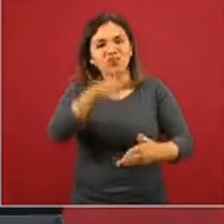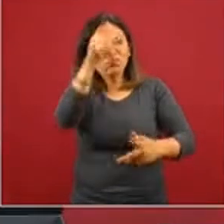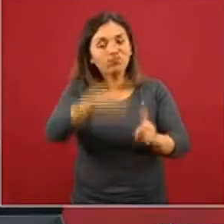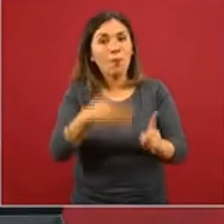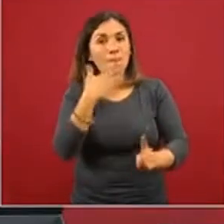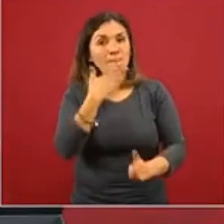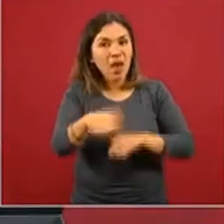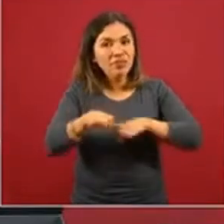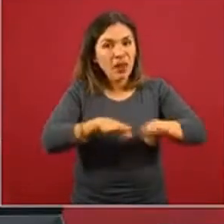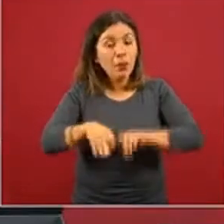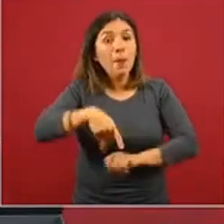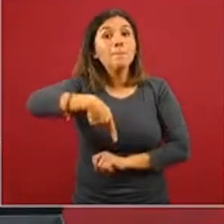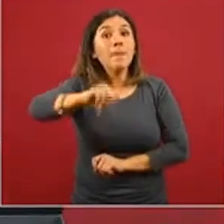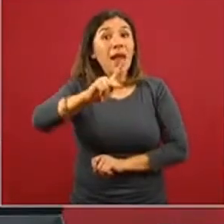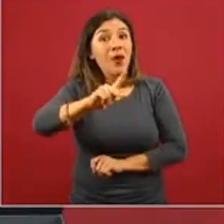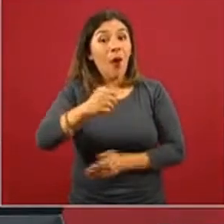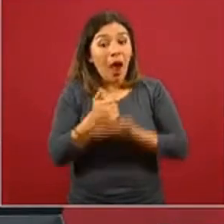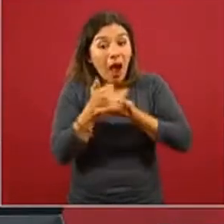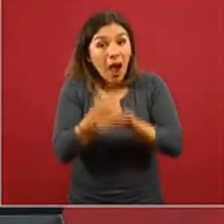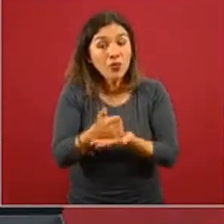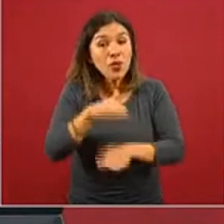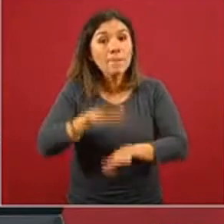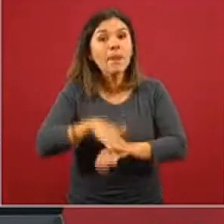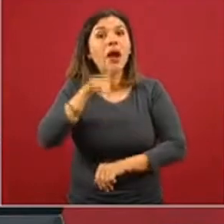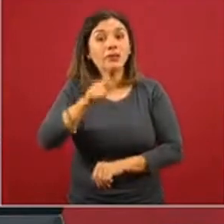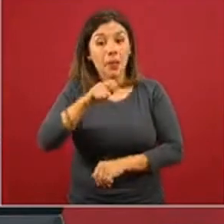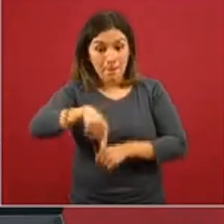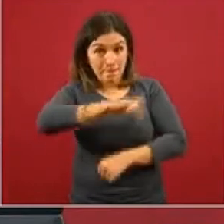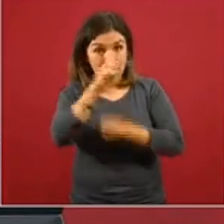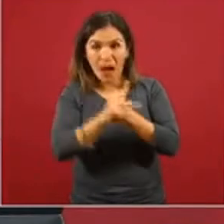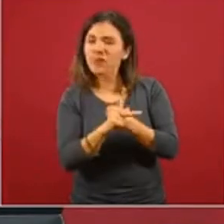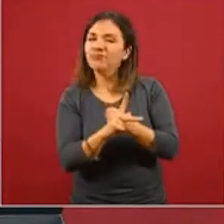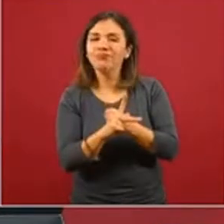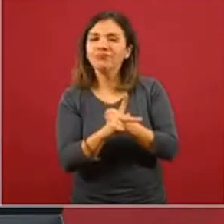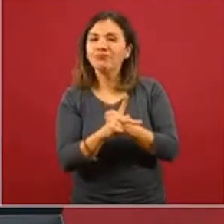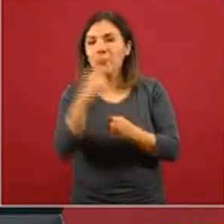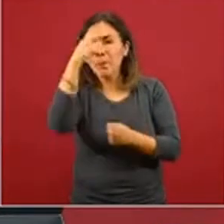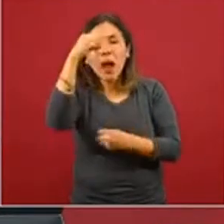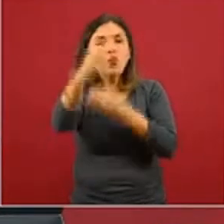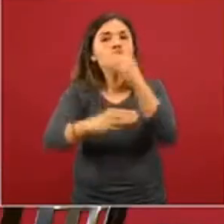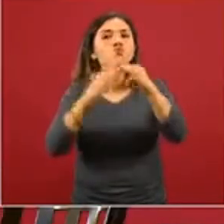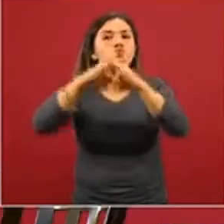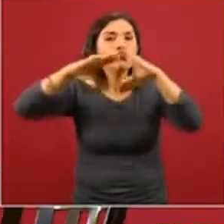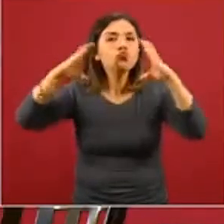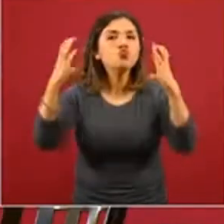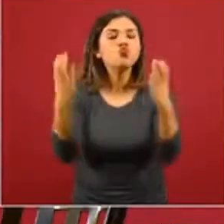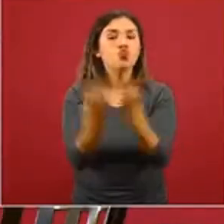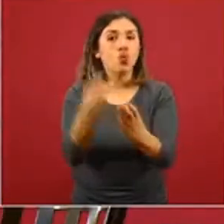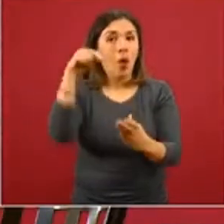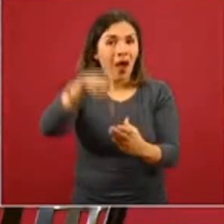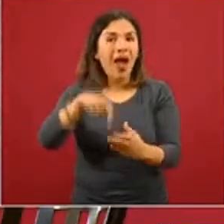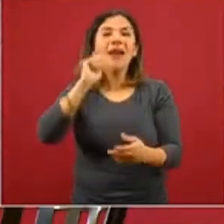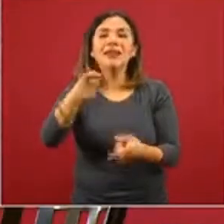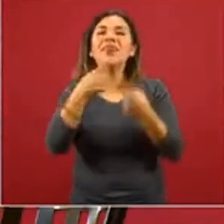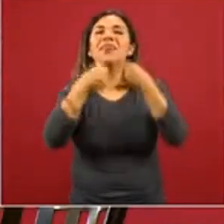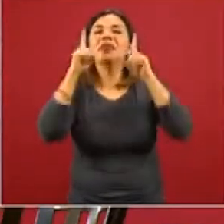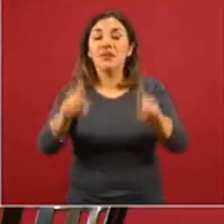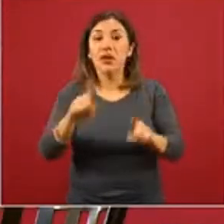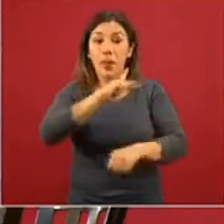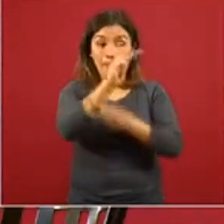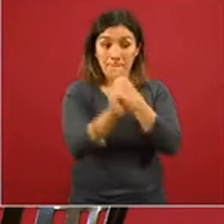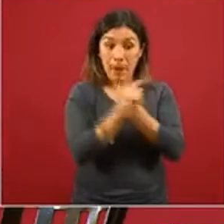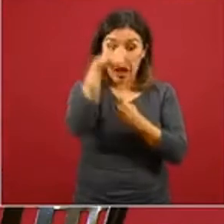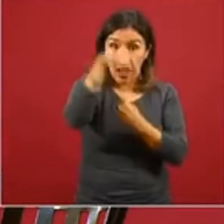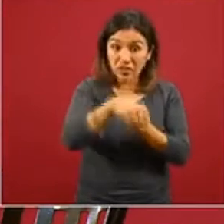lo que puede favorecer de manera más amplia no es tanto al país, sino a la comunidad global. O sea, el enfoque aquí es al revés, no es que el